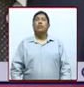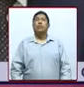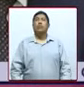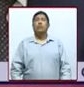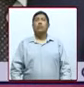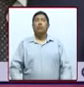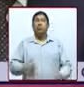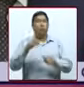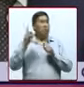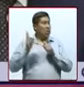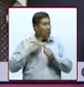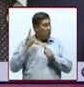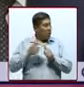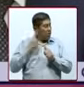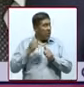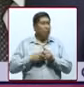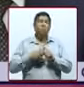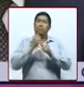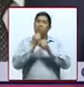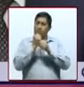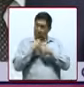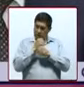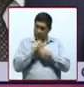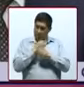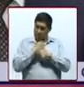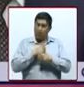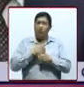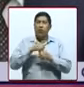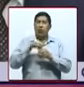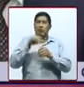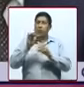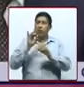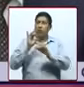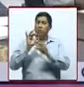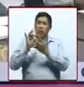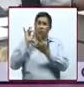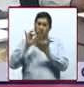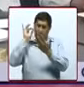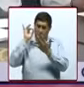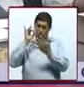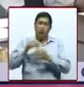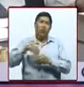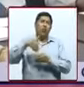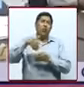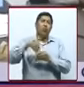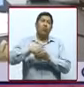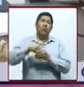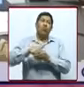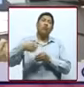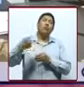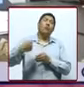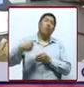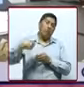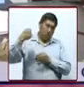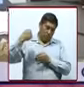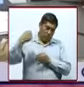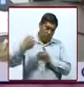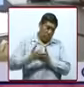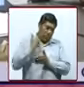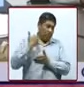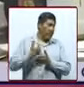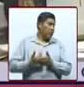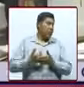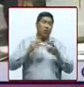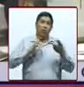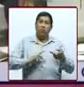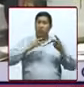Es una prioridad la realización de las elecciones judiciales con la finalidad de renovar a las